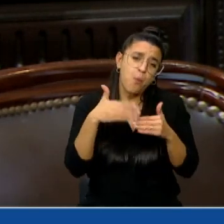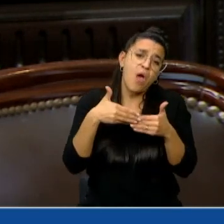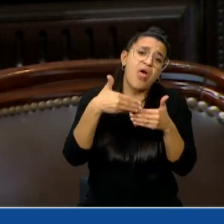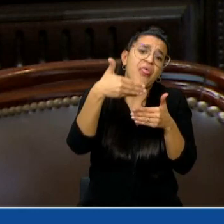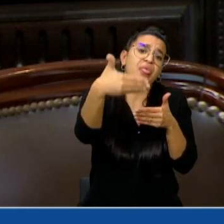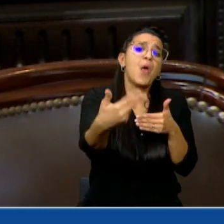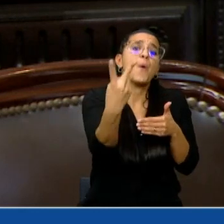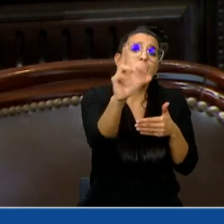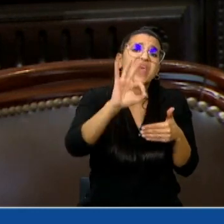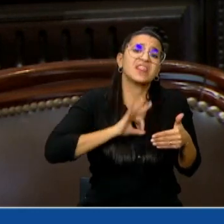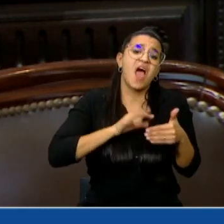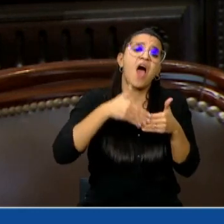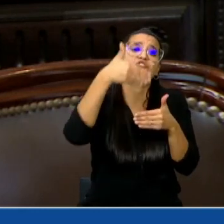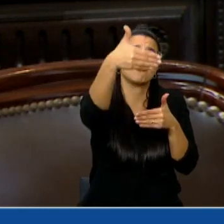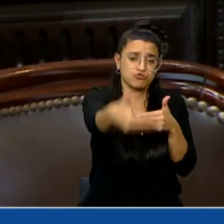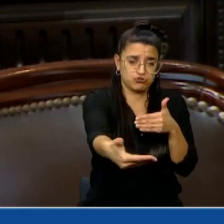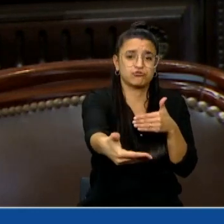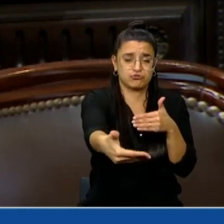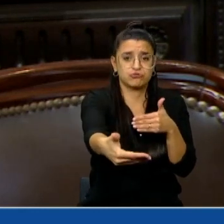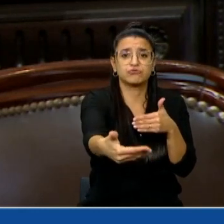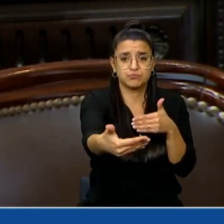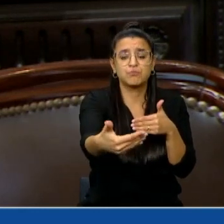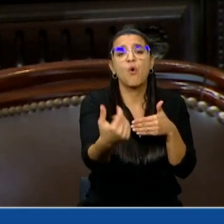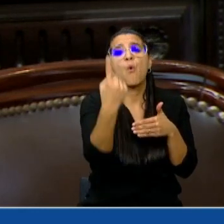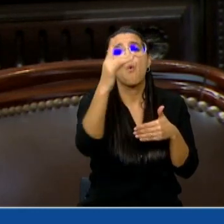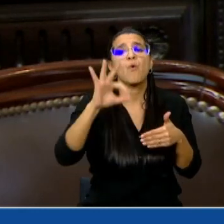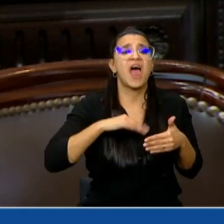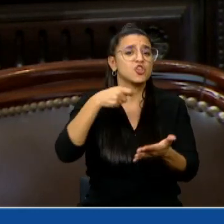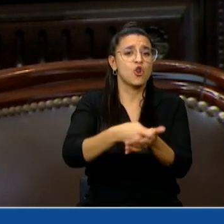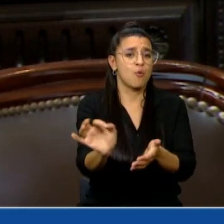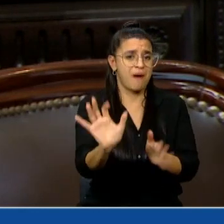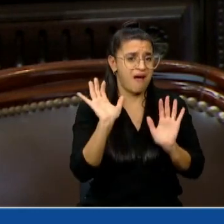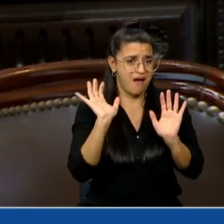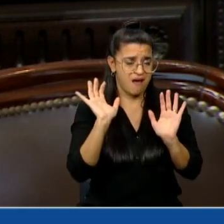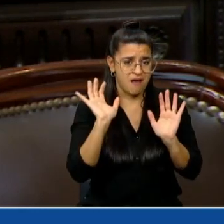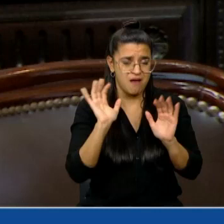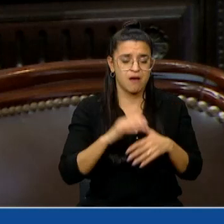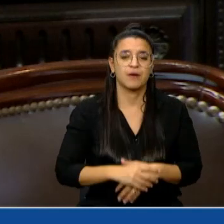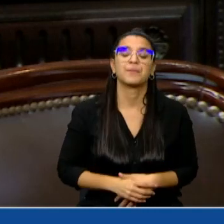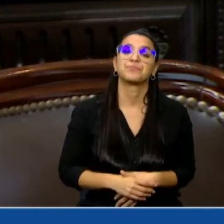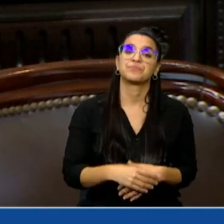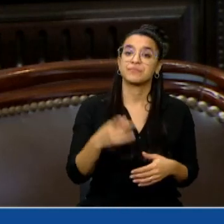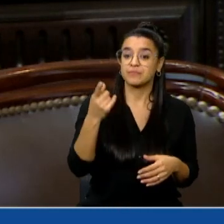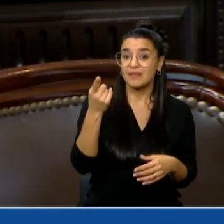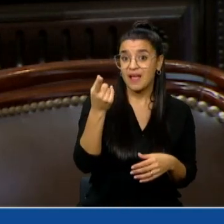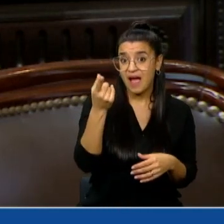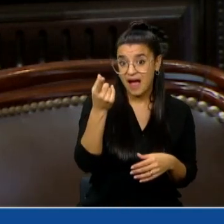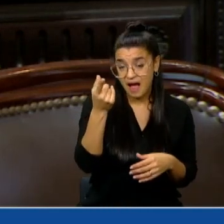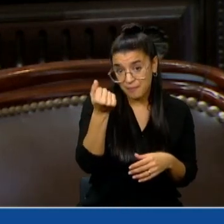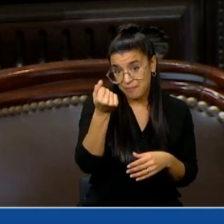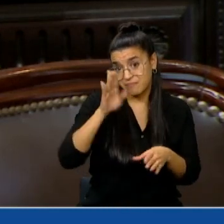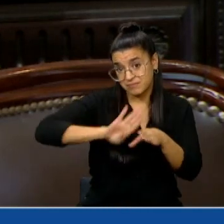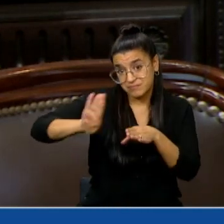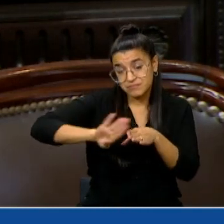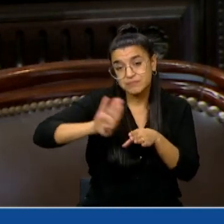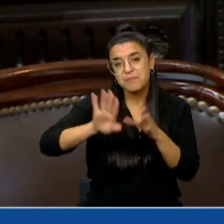estirarse a 20 años y que va a tener un año de gracia. El capital adeudado se calculará